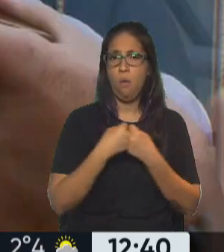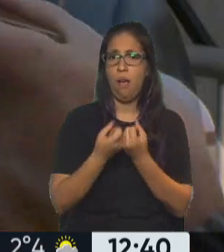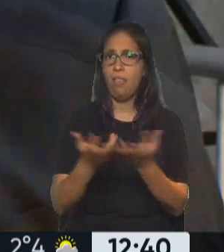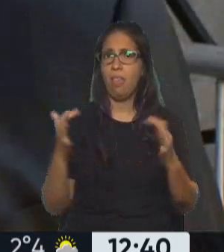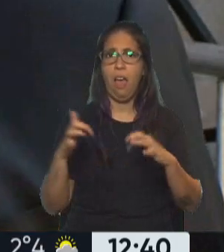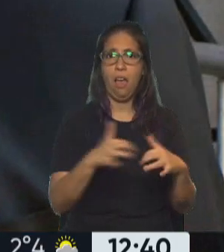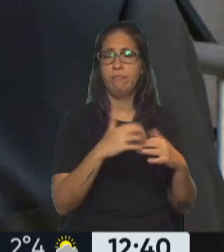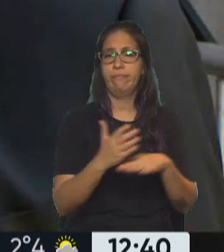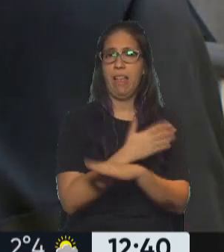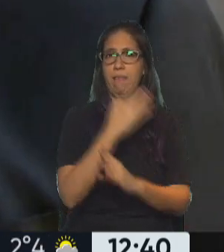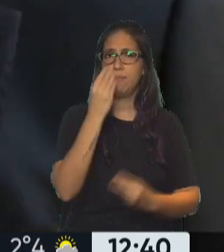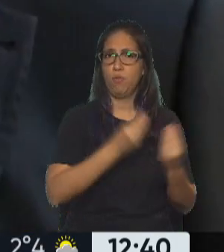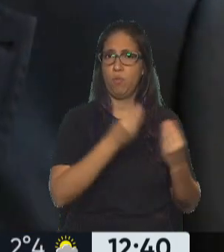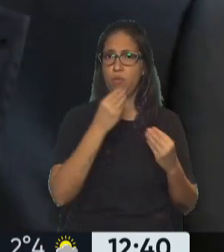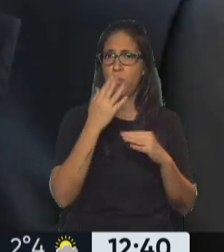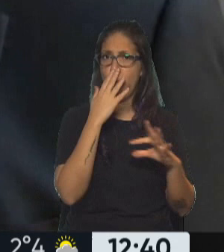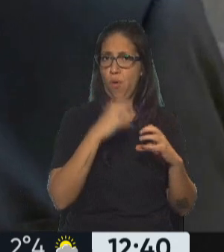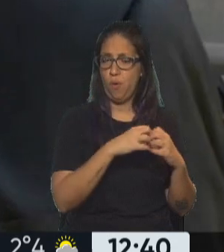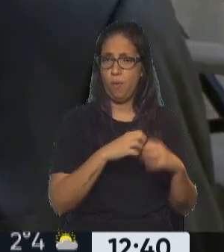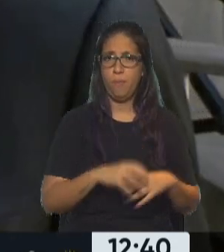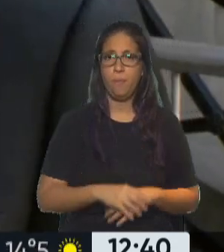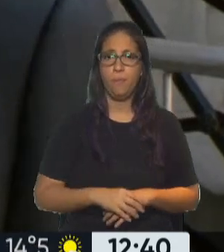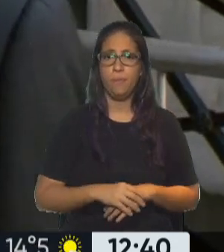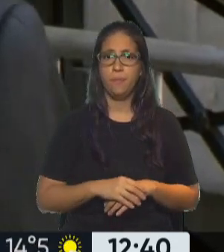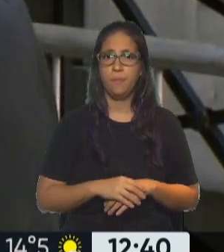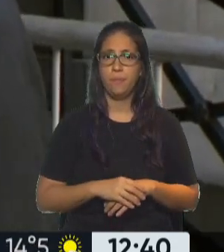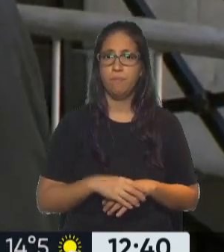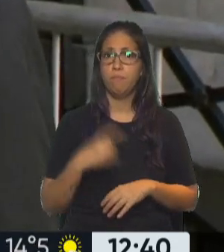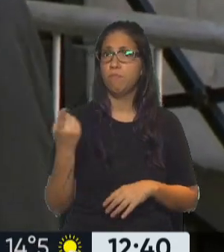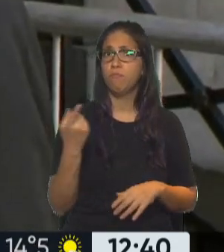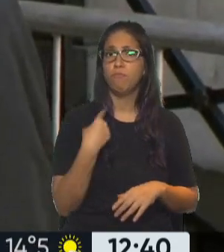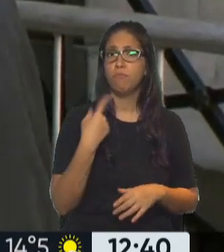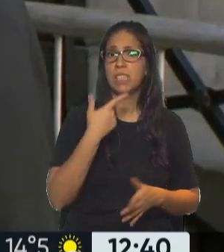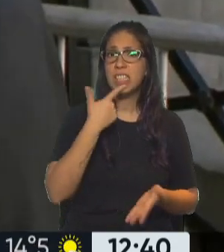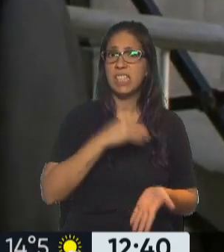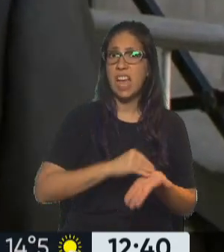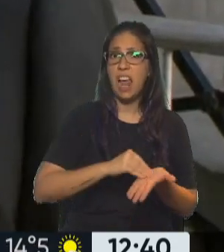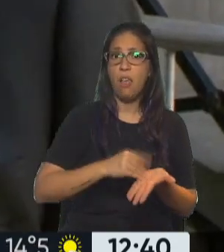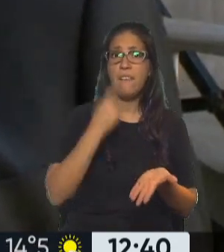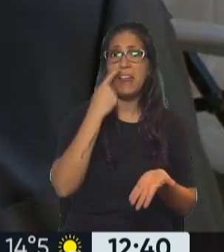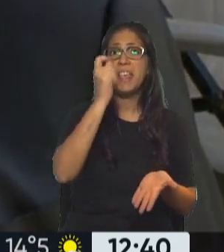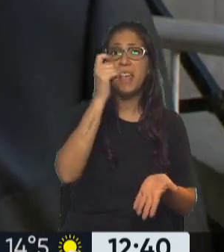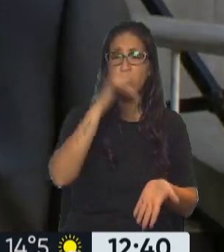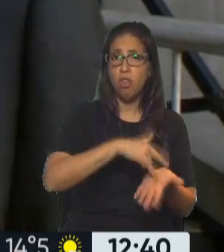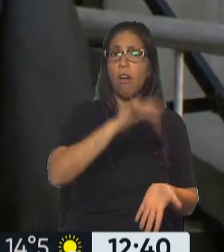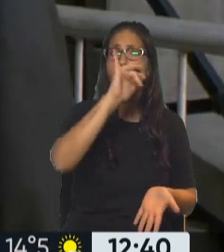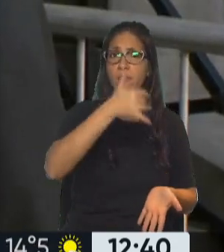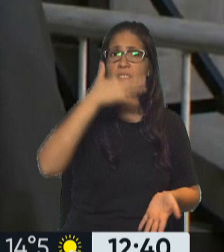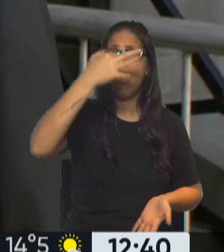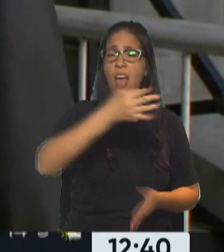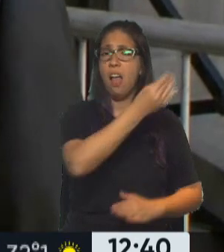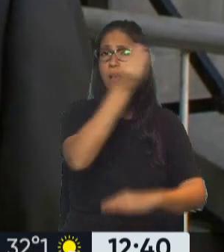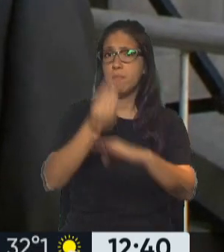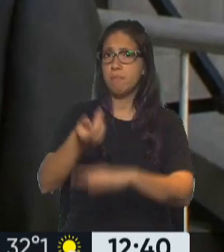presupuesto, ¿no? Nosotros vamos a insistir con lo que le corresponde al Senado, con las designaciones que realmente le corresponde al Senado